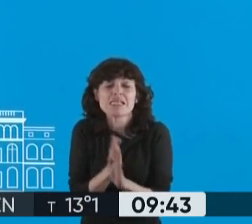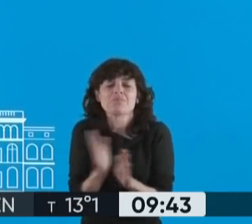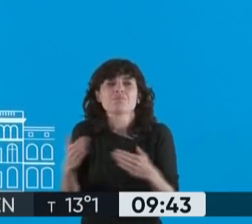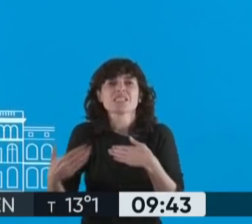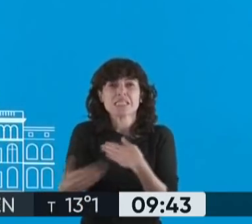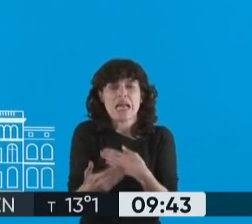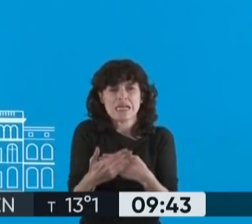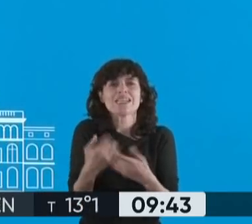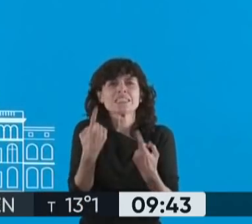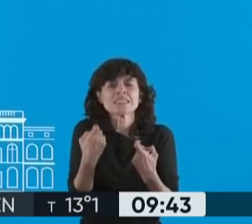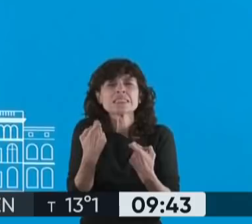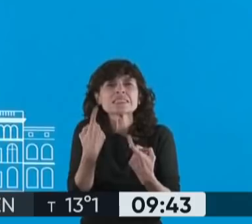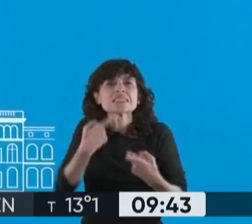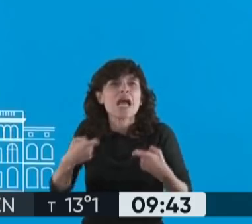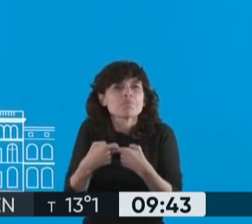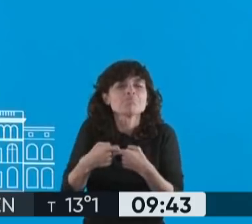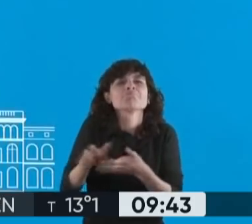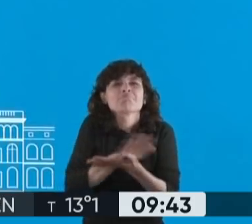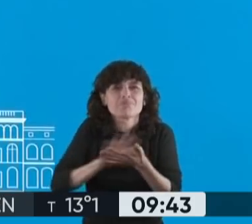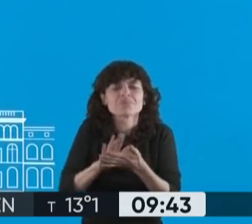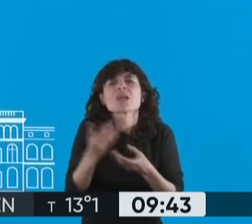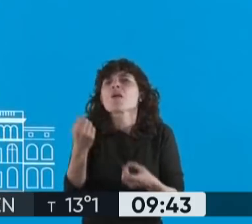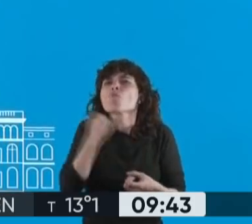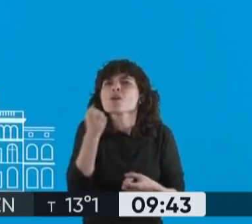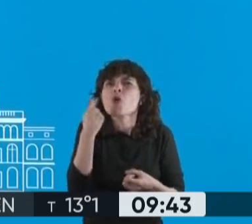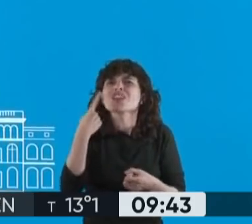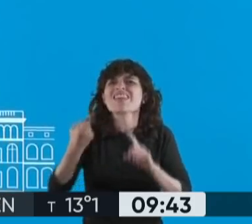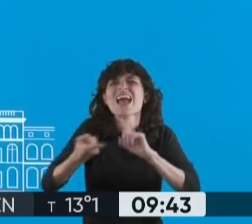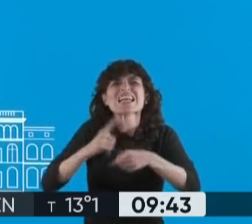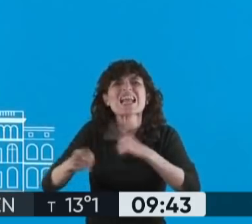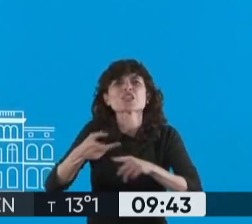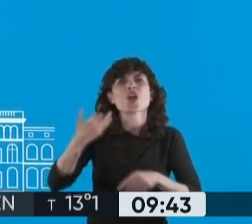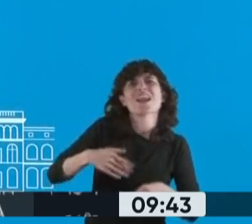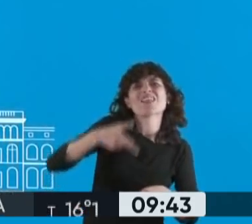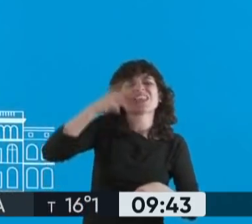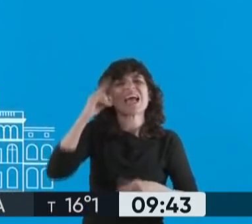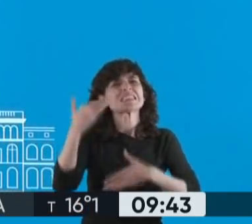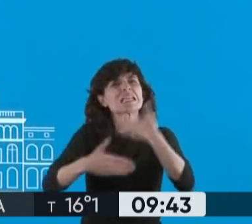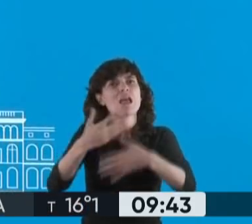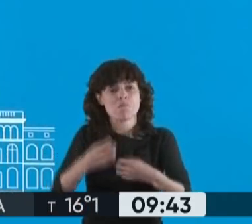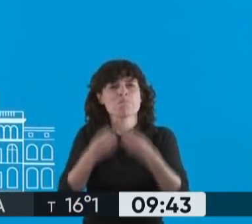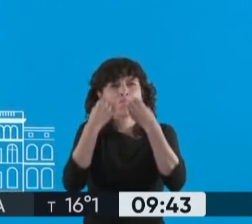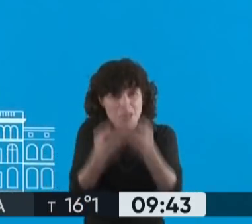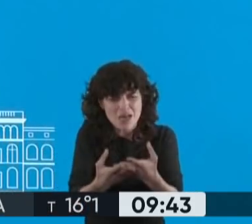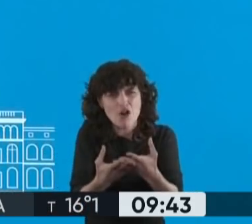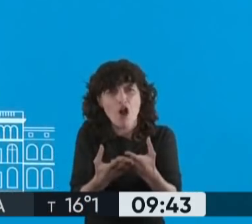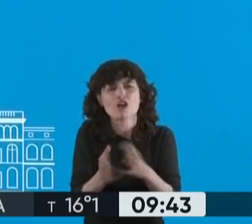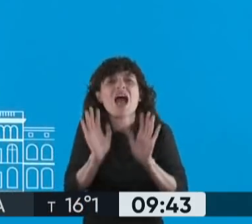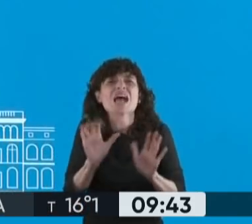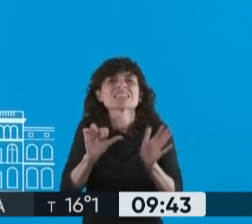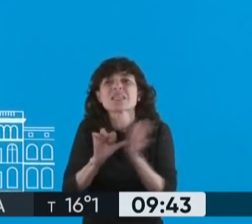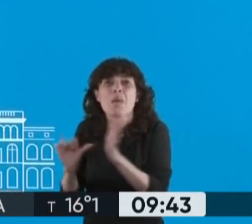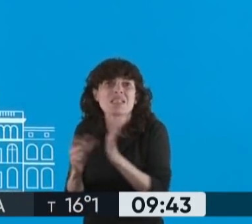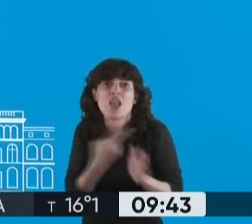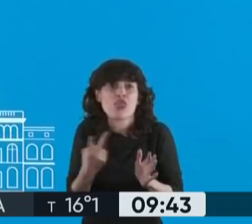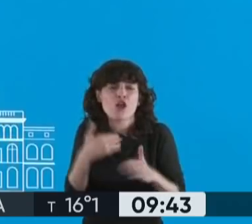que eso también sirva, son relaciones políticas que sirvan para seguir fomentando y profundizando las